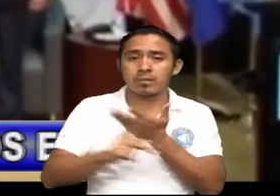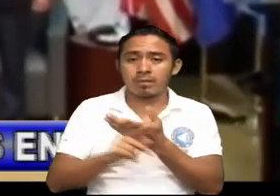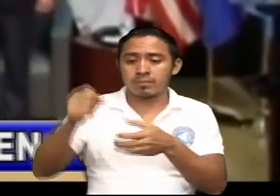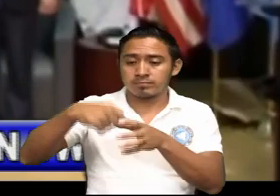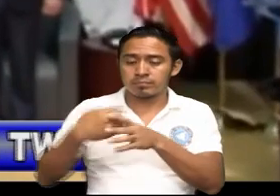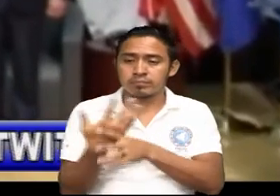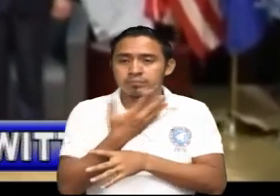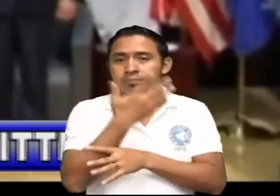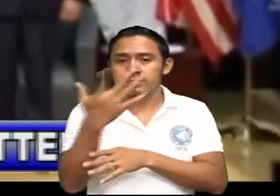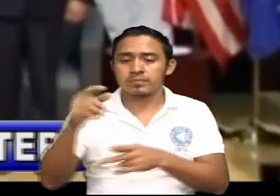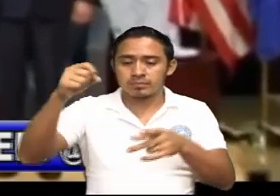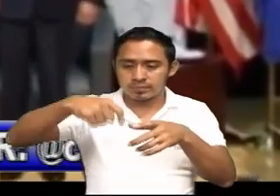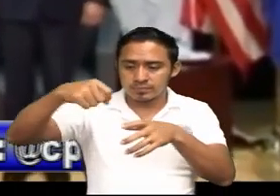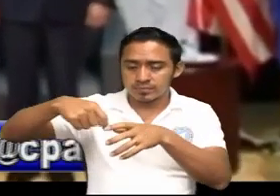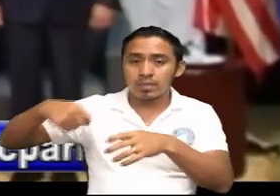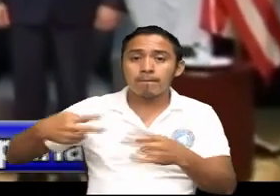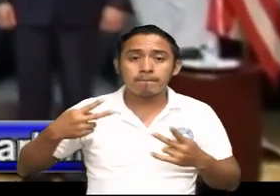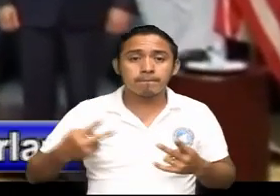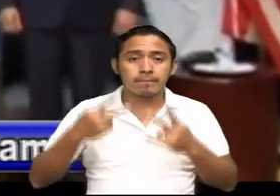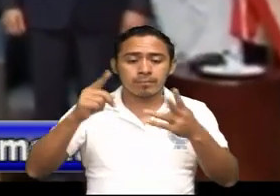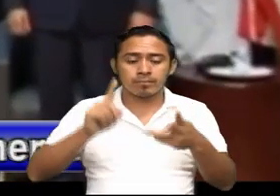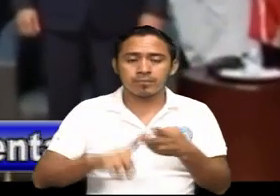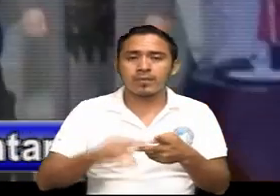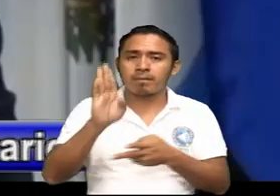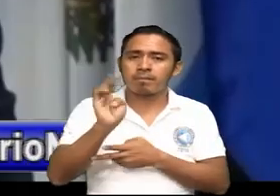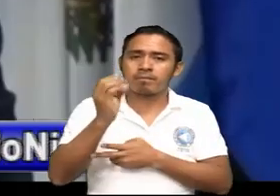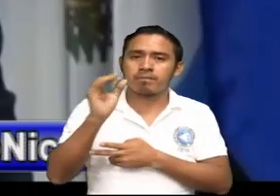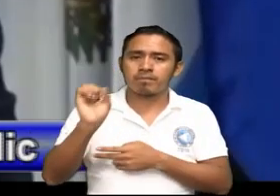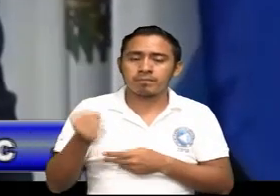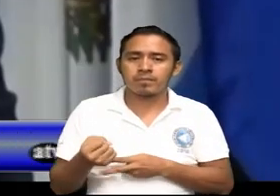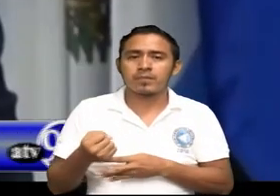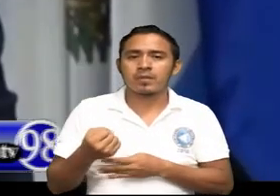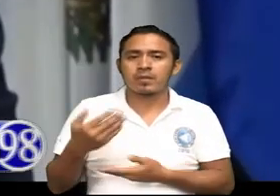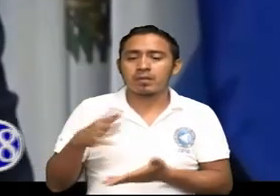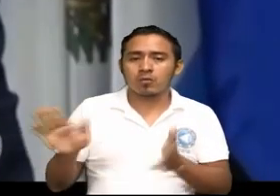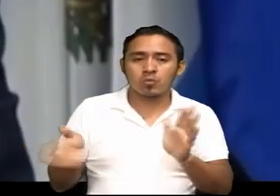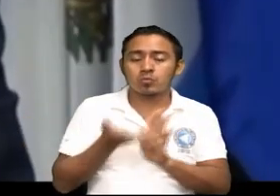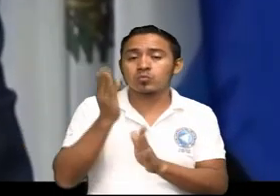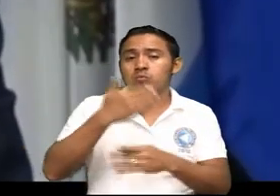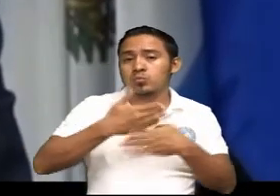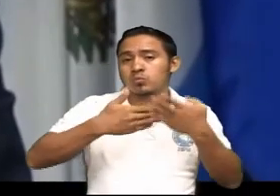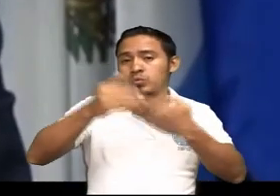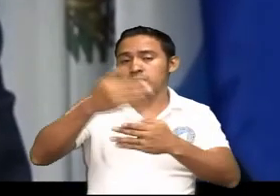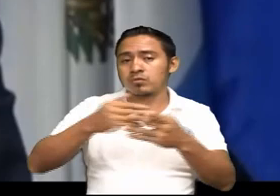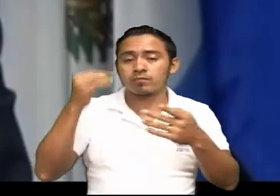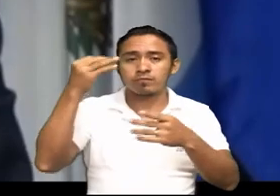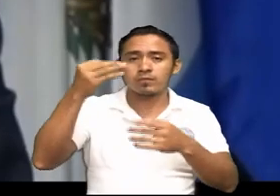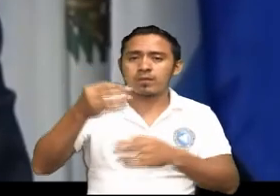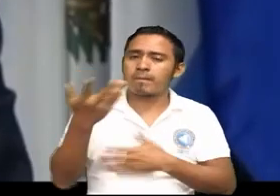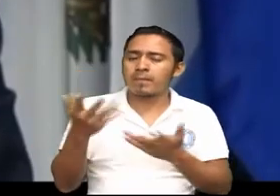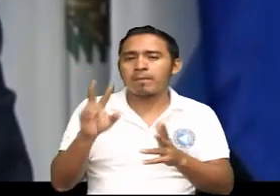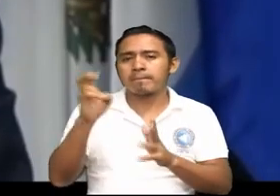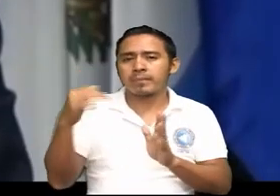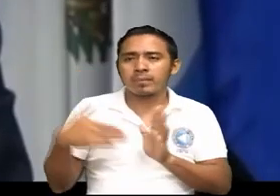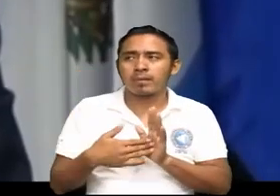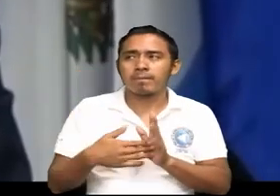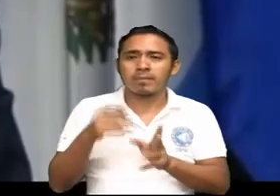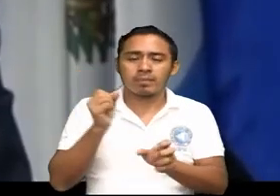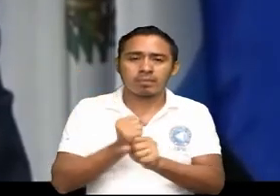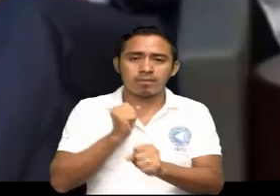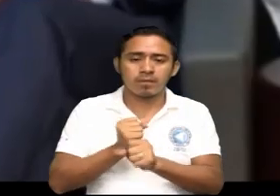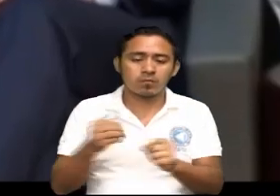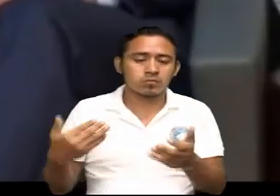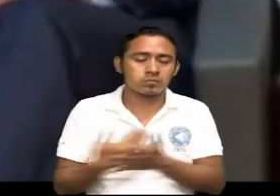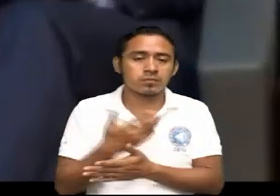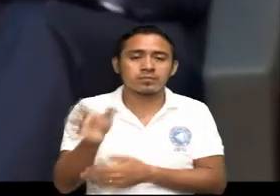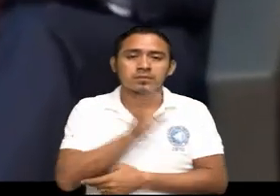reforestación Sembrando Vida y las becas para jóvenes Construyendo el Futuro se pretenden crear 20.000 empleos nuevos en